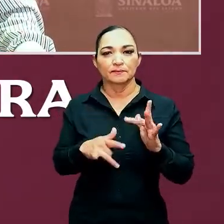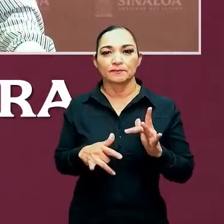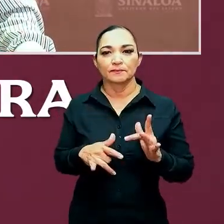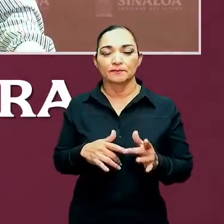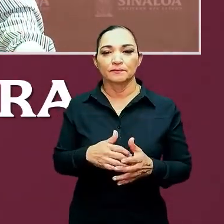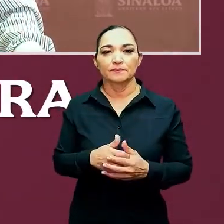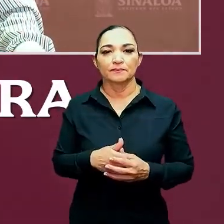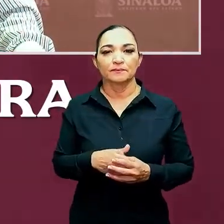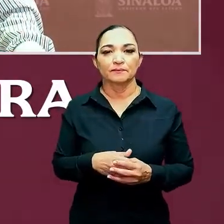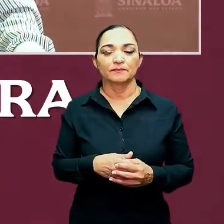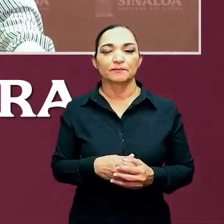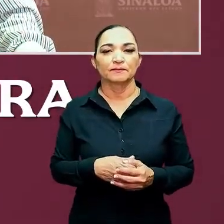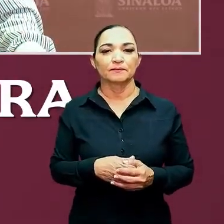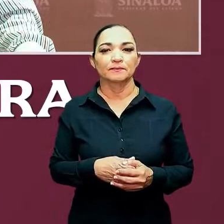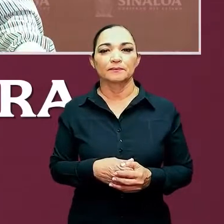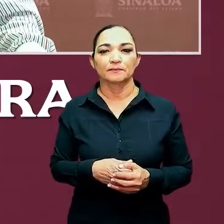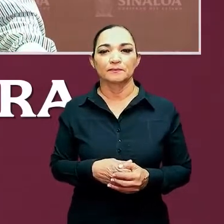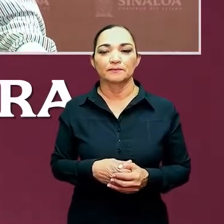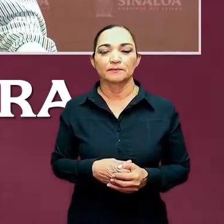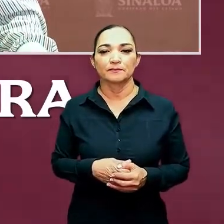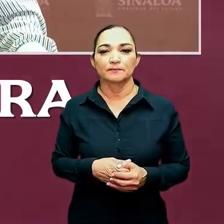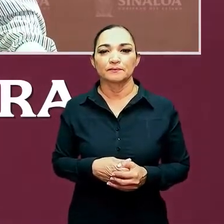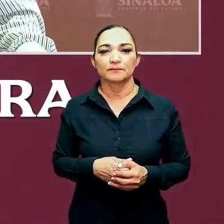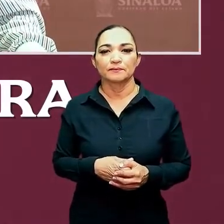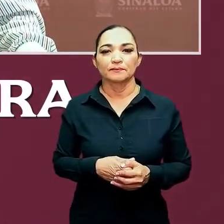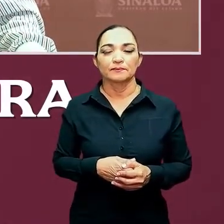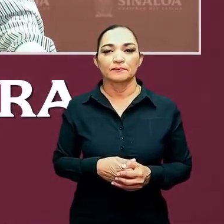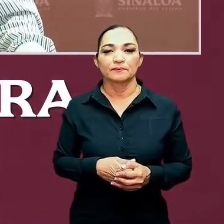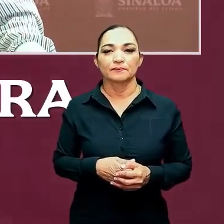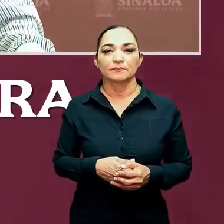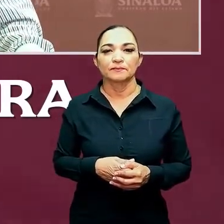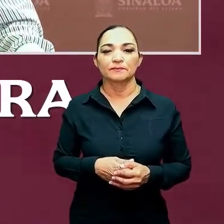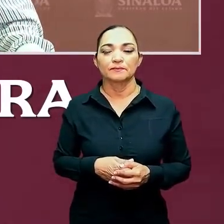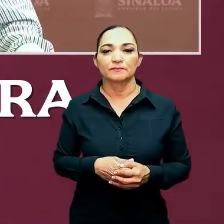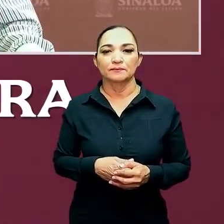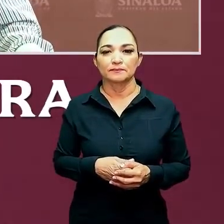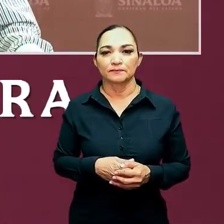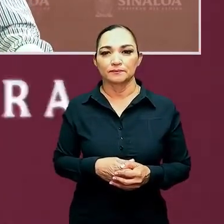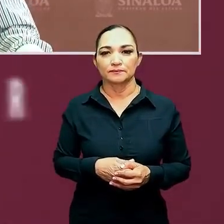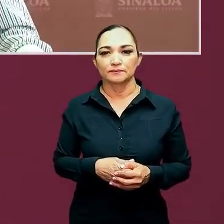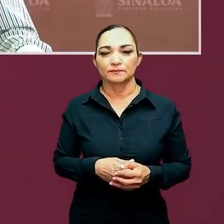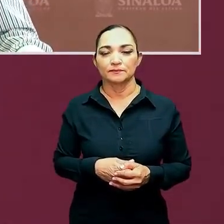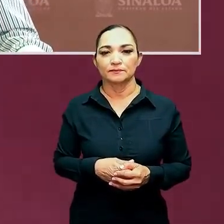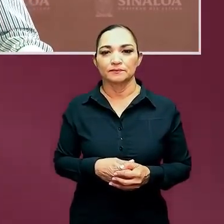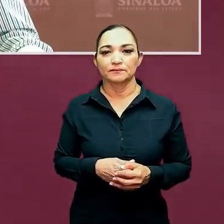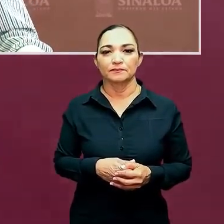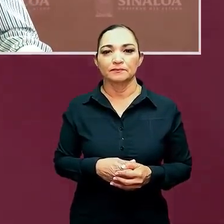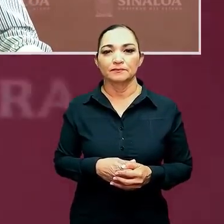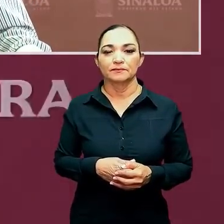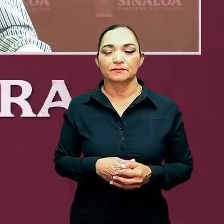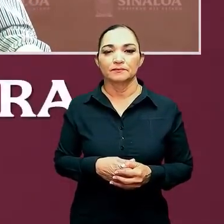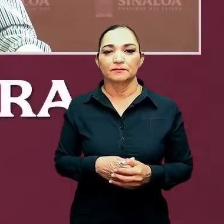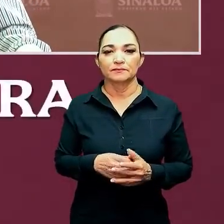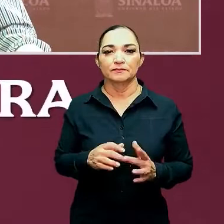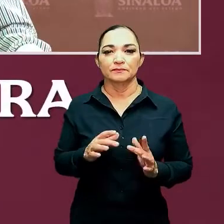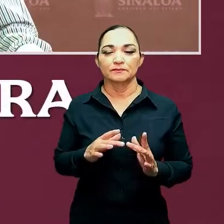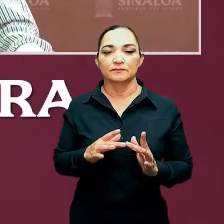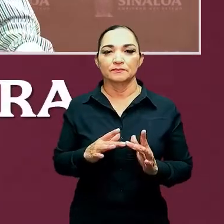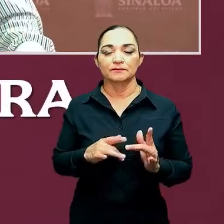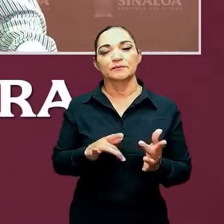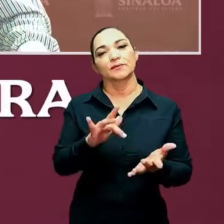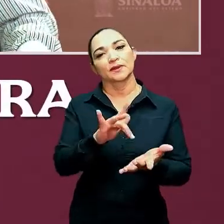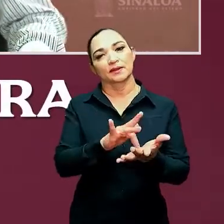los privilegios que se les pudieran dar. Por eso le comento, hasta usted es ahora la responsabilidad.